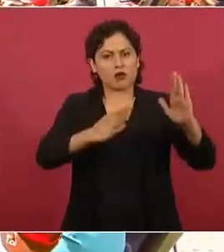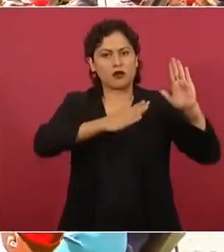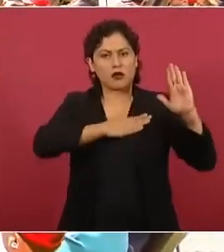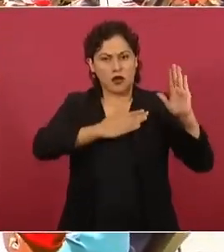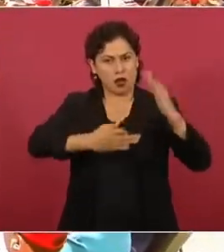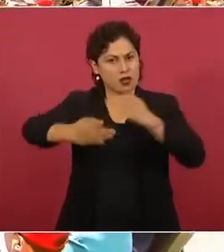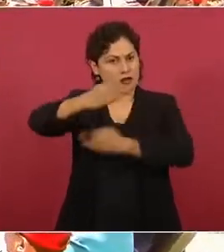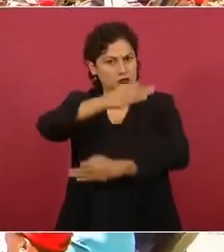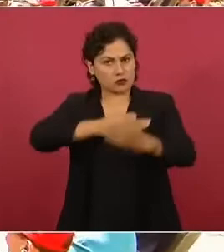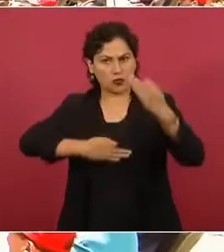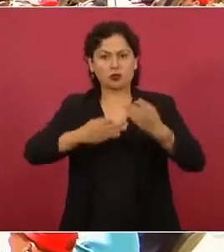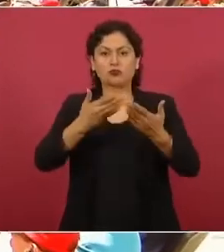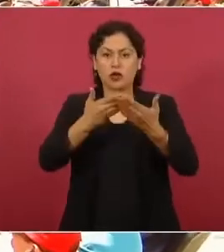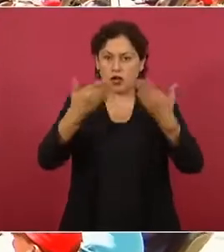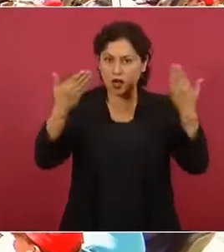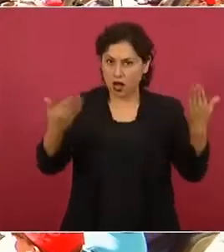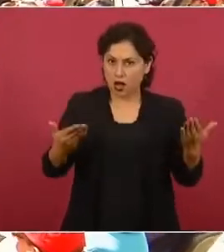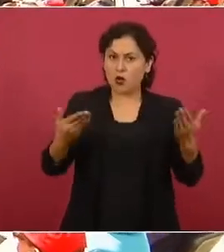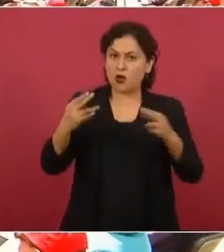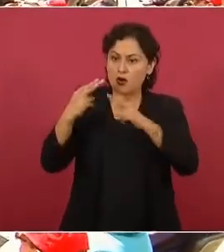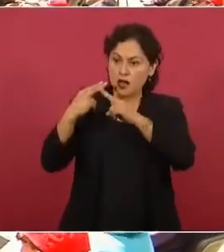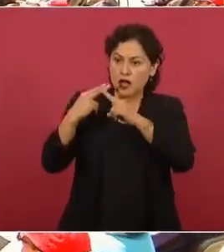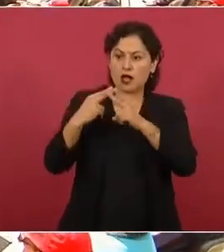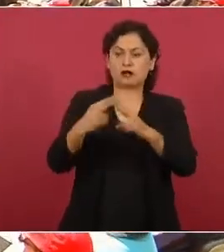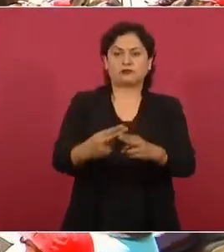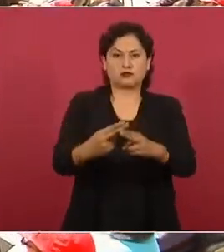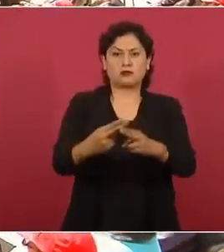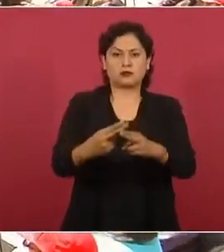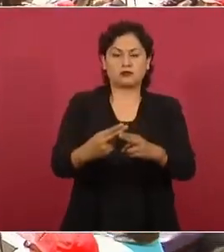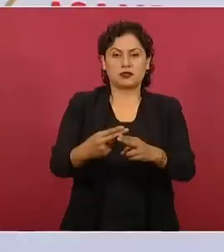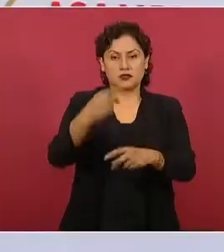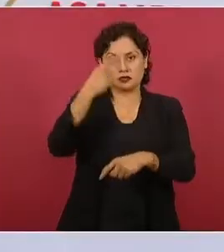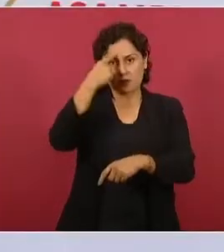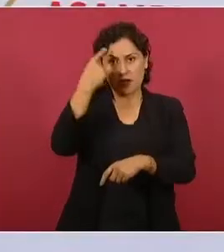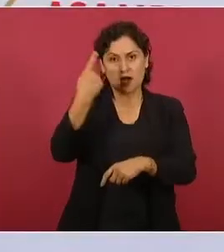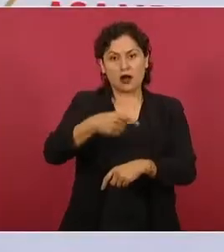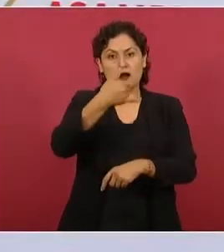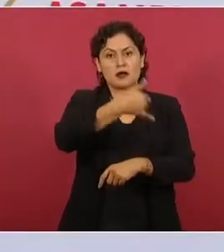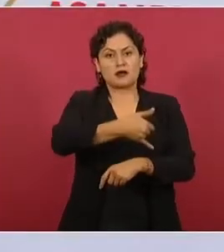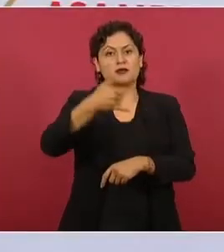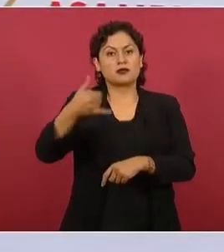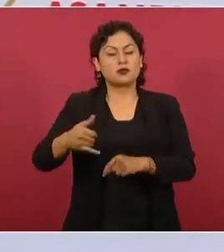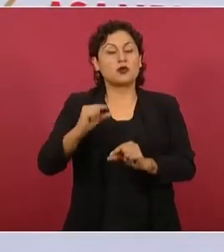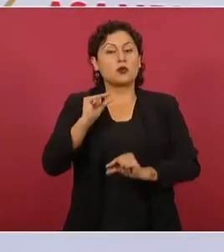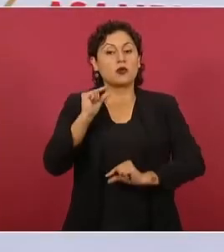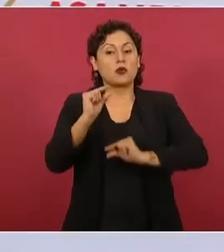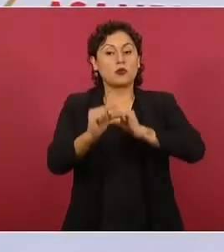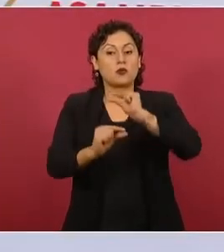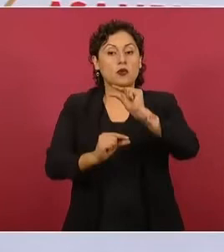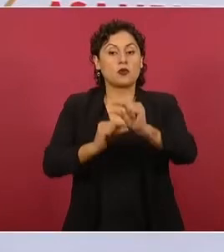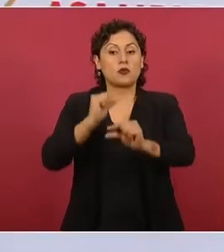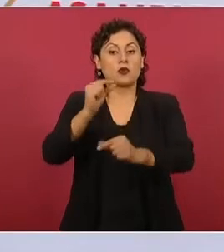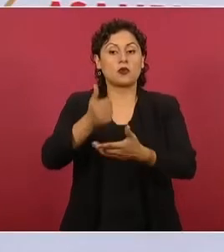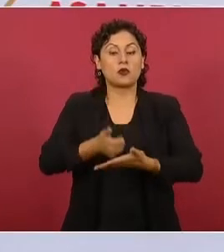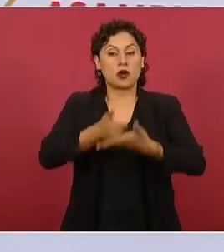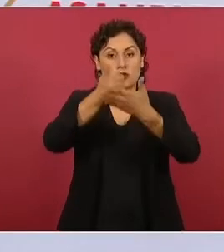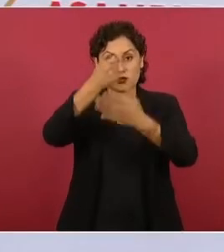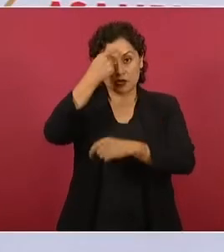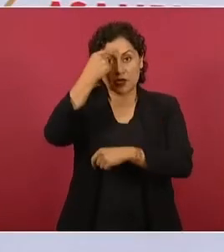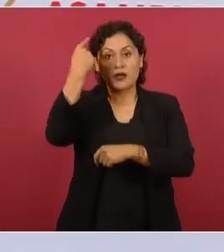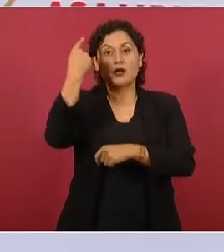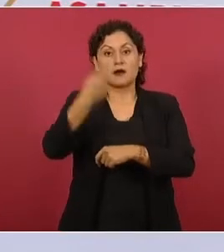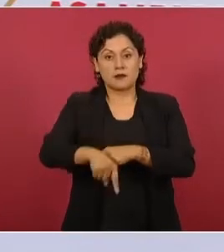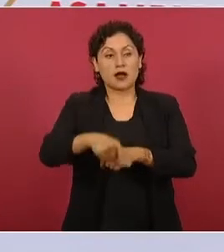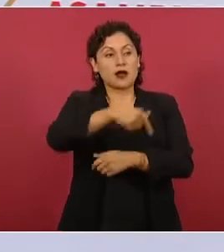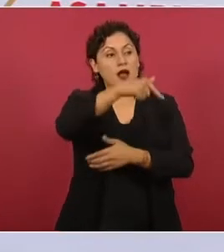aniversario del Instituto para hacer posible que gradualmente la superficie mínima de las viviendas financiadas por el